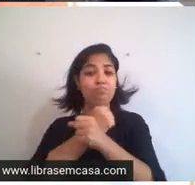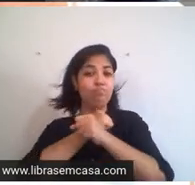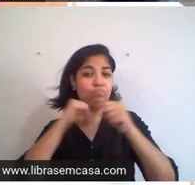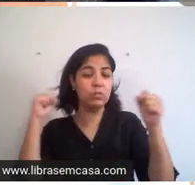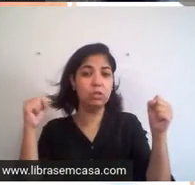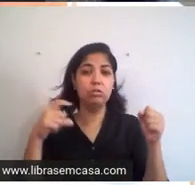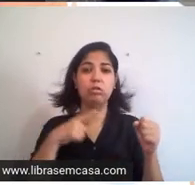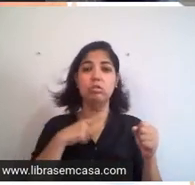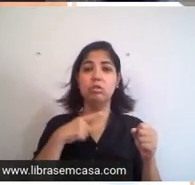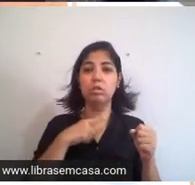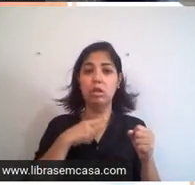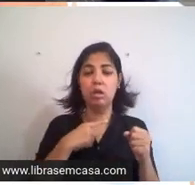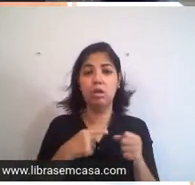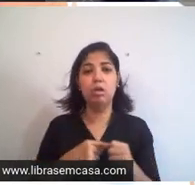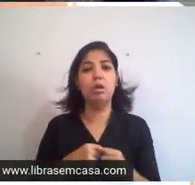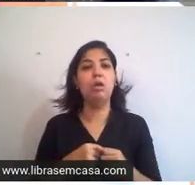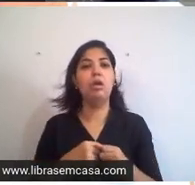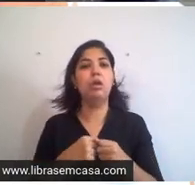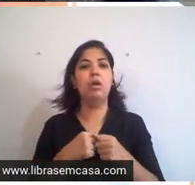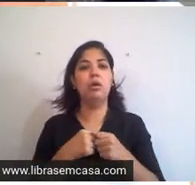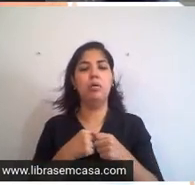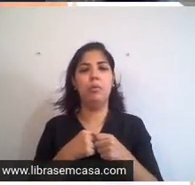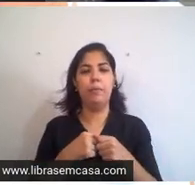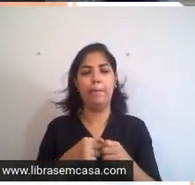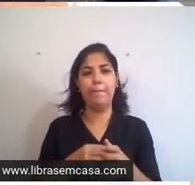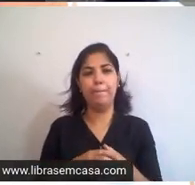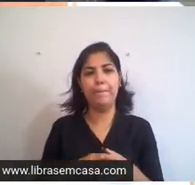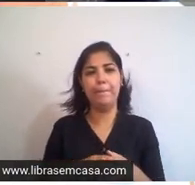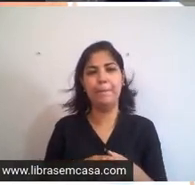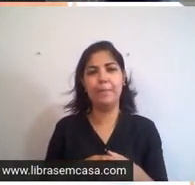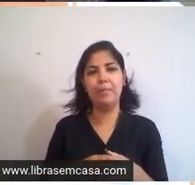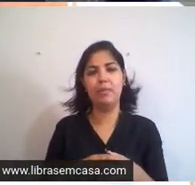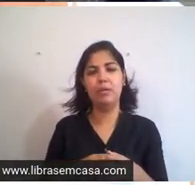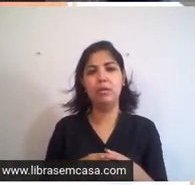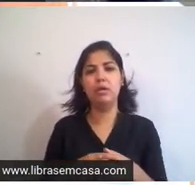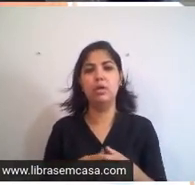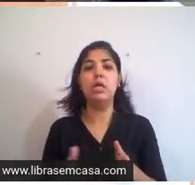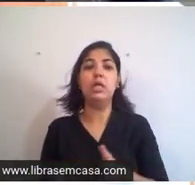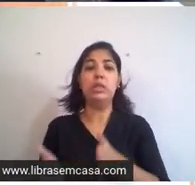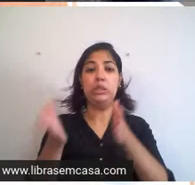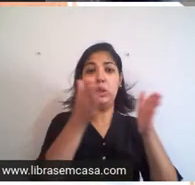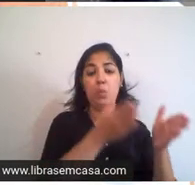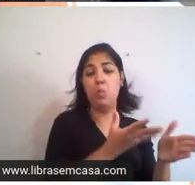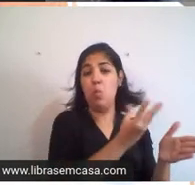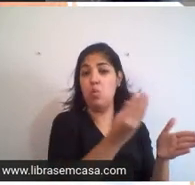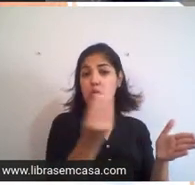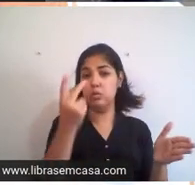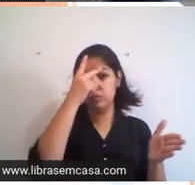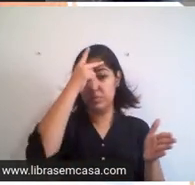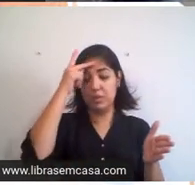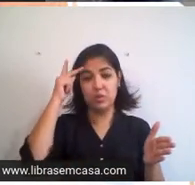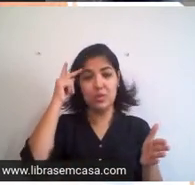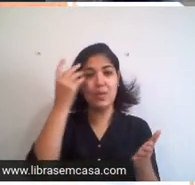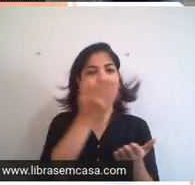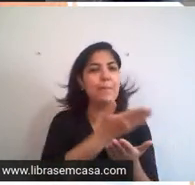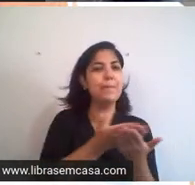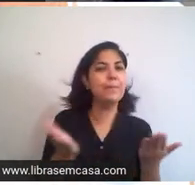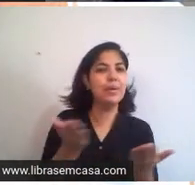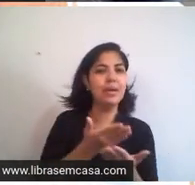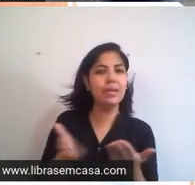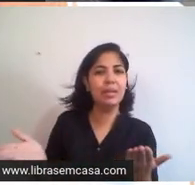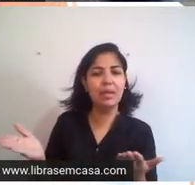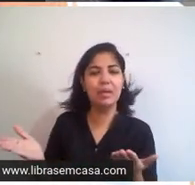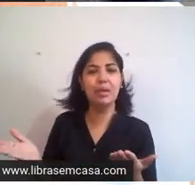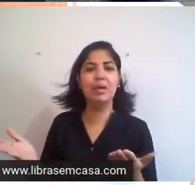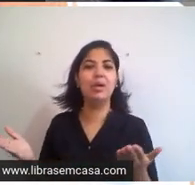la comensalidad, el acto de comer. Por un lado, y a muchas personas les dio la oportunidad de relacionarse con la comida de